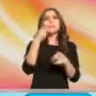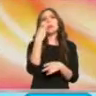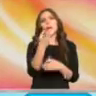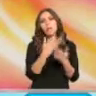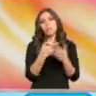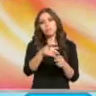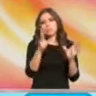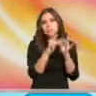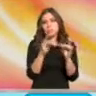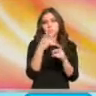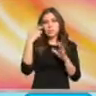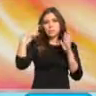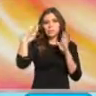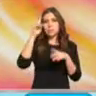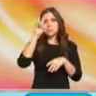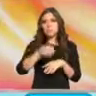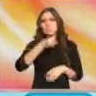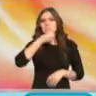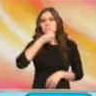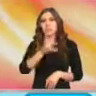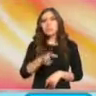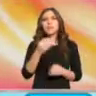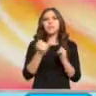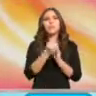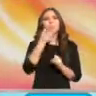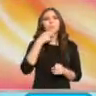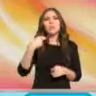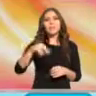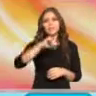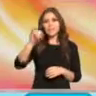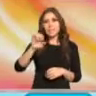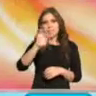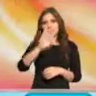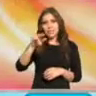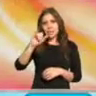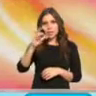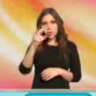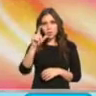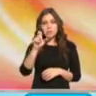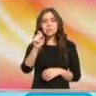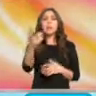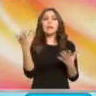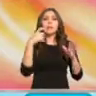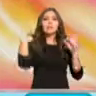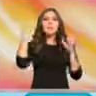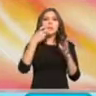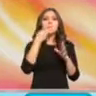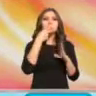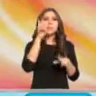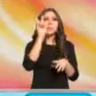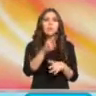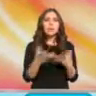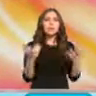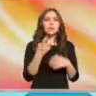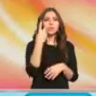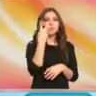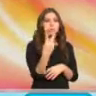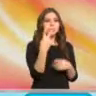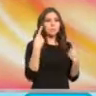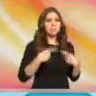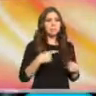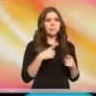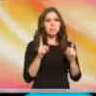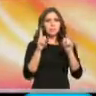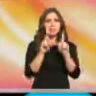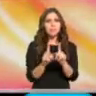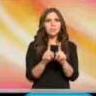sobre todo el tratamiento que le da Jeff Nichols, de decirnos, si lo vemos a la distancia, vamos a ver cómo en realidad estos 2 personajes lo único que